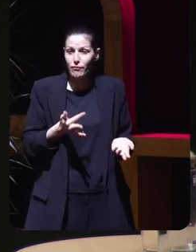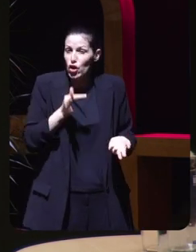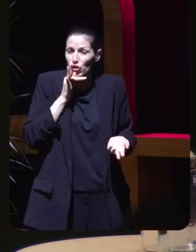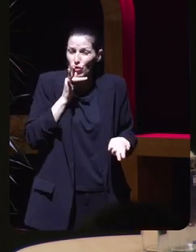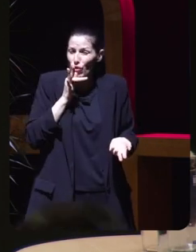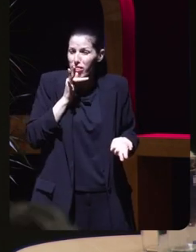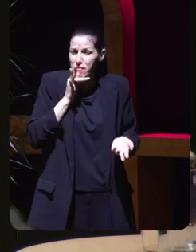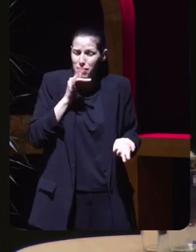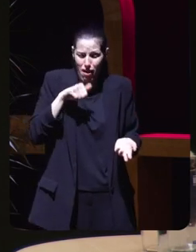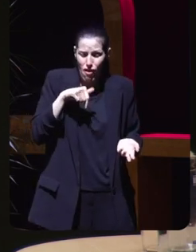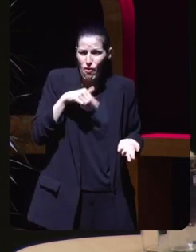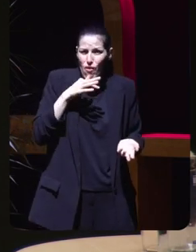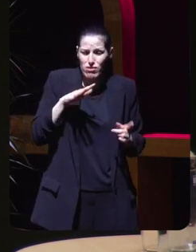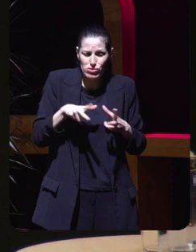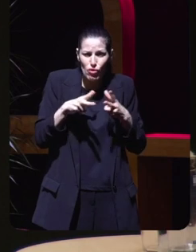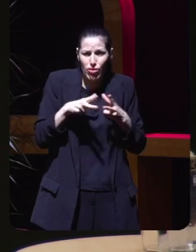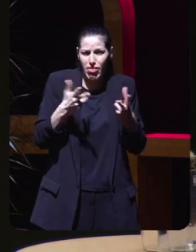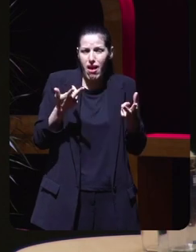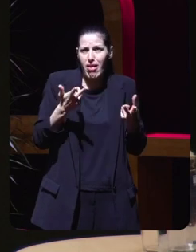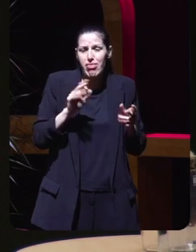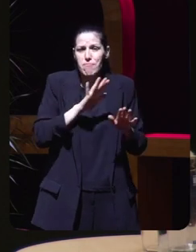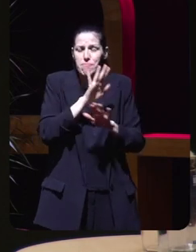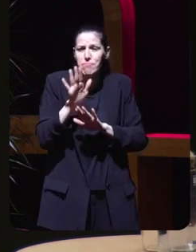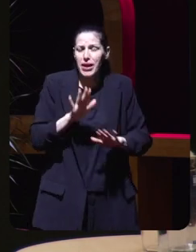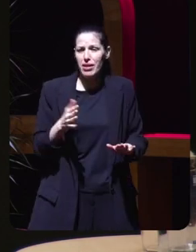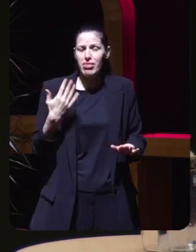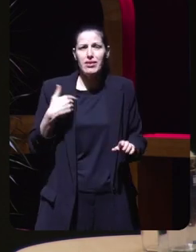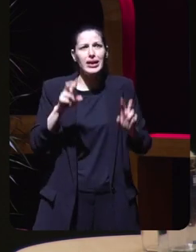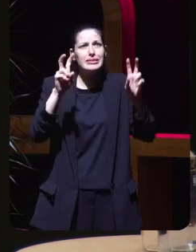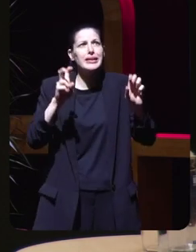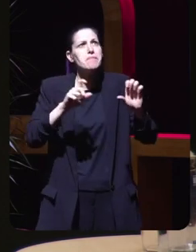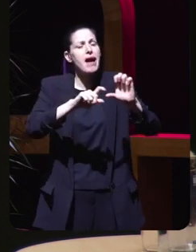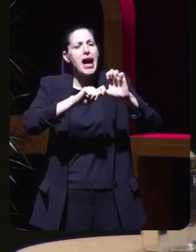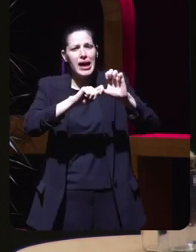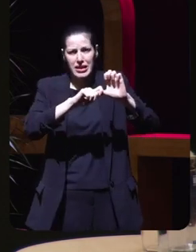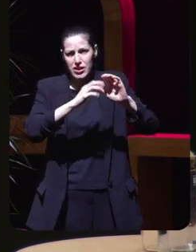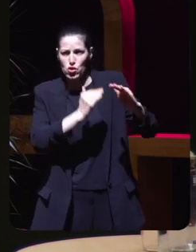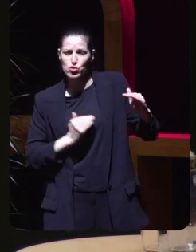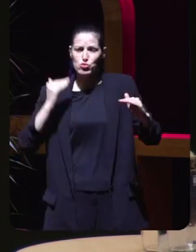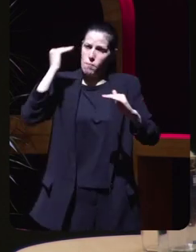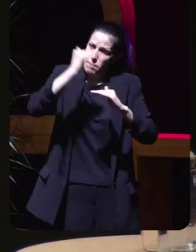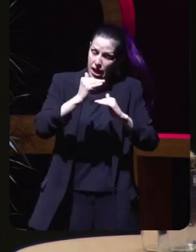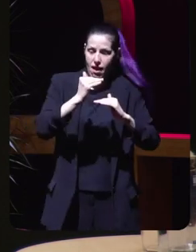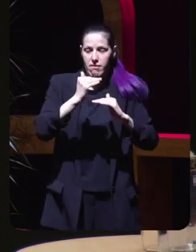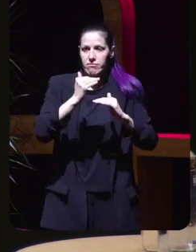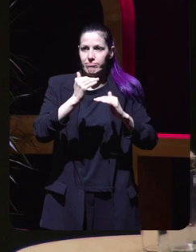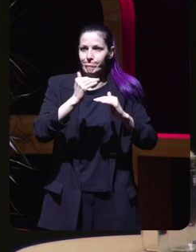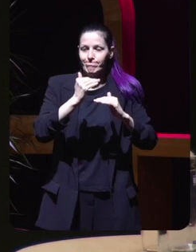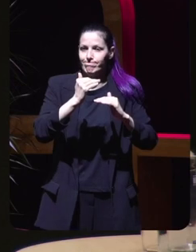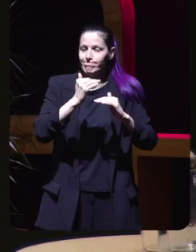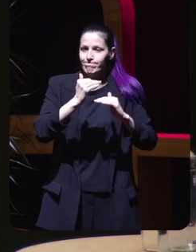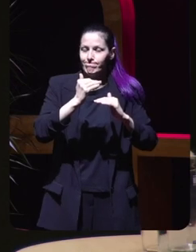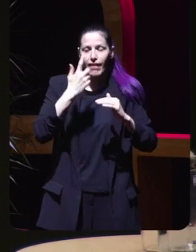indaho llegando sociedades teníamos que tenerlongamente superado este estigma de género Pues bueno es muy eres